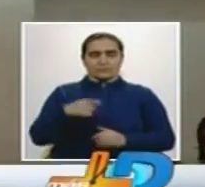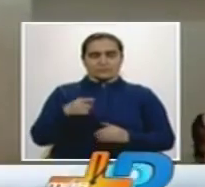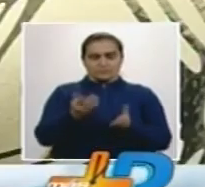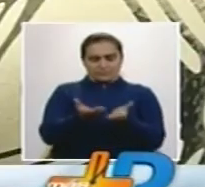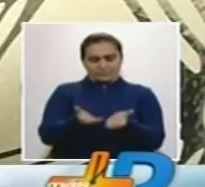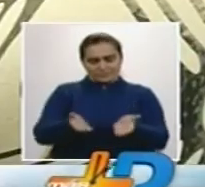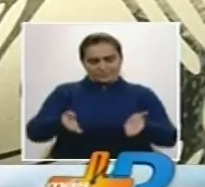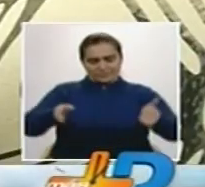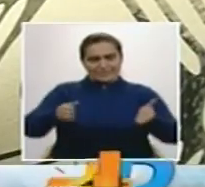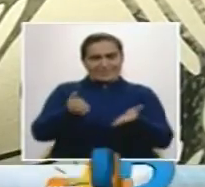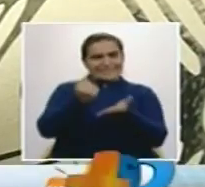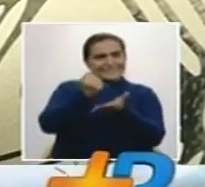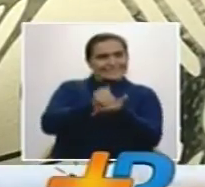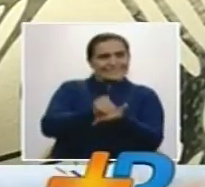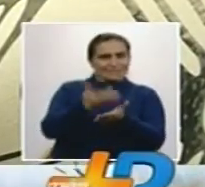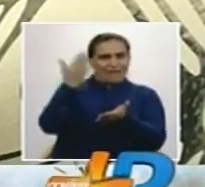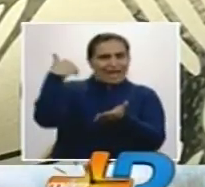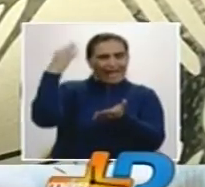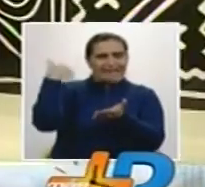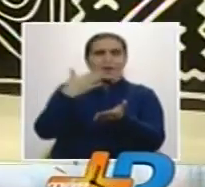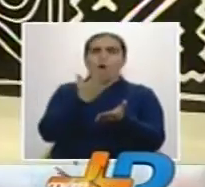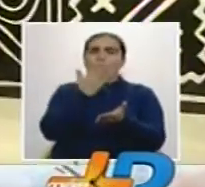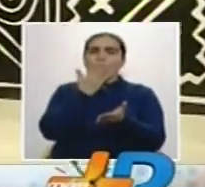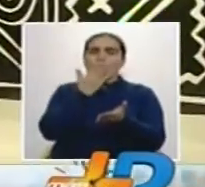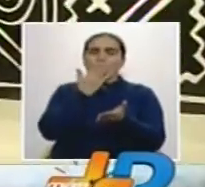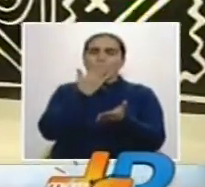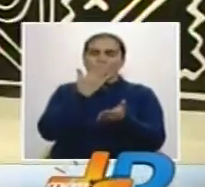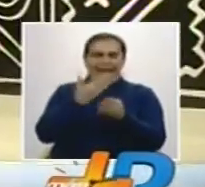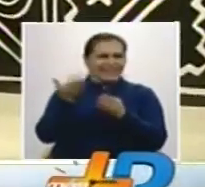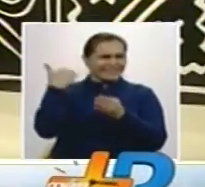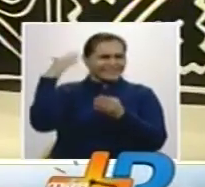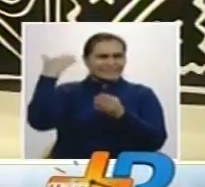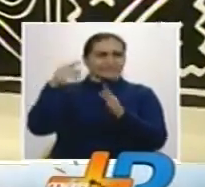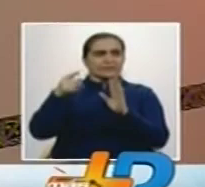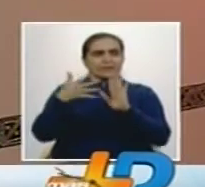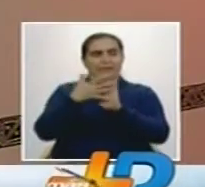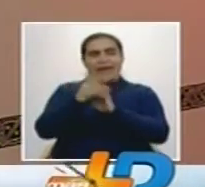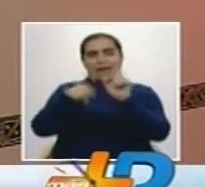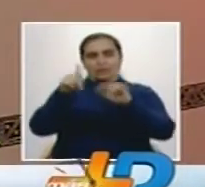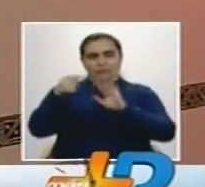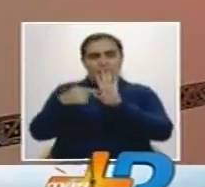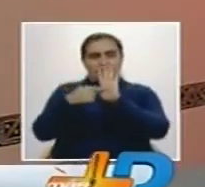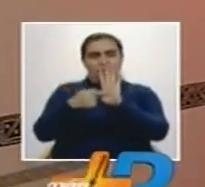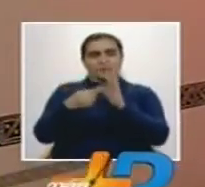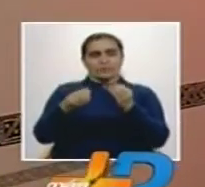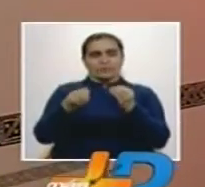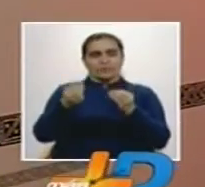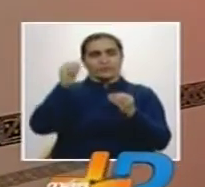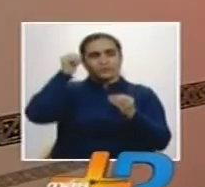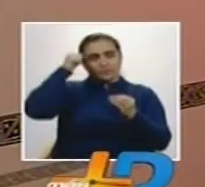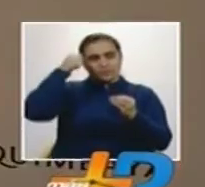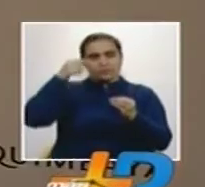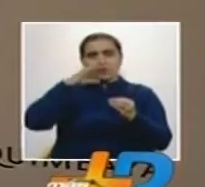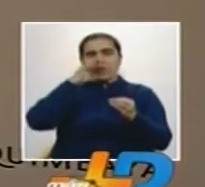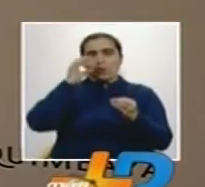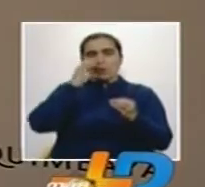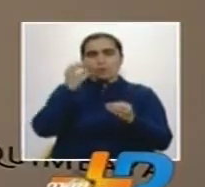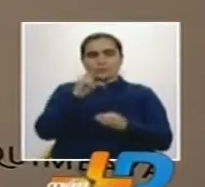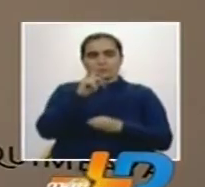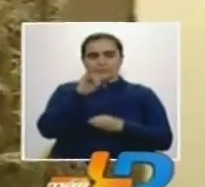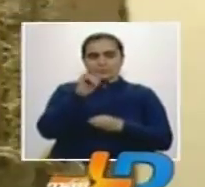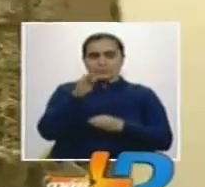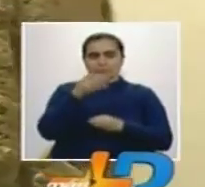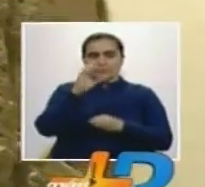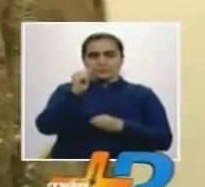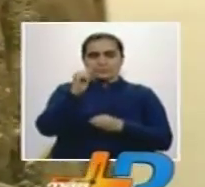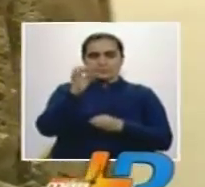Cerámicas y sellos de la cultura precolombinas son algunas de las piezas escogidas para esta exhibición en homenaje al arquitecto colombiano Diken Castro.